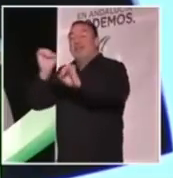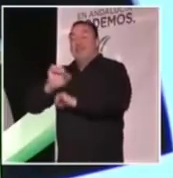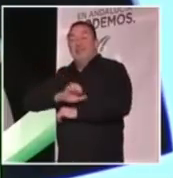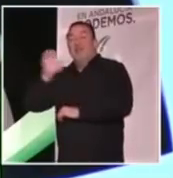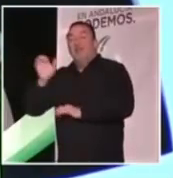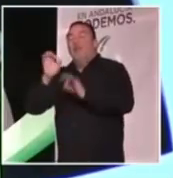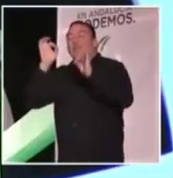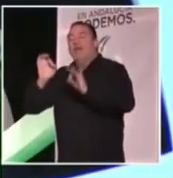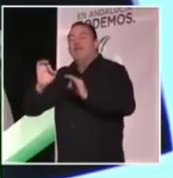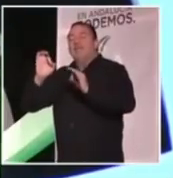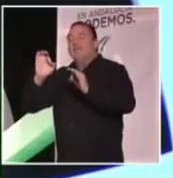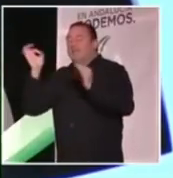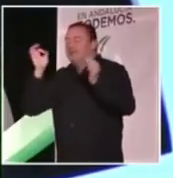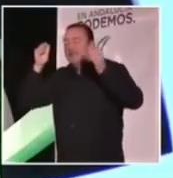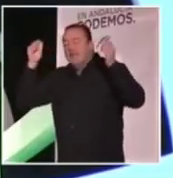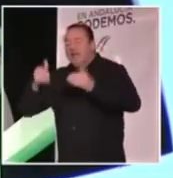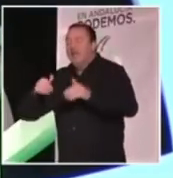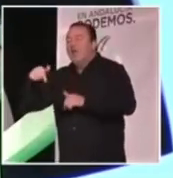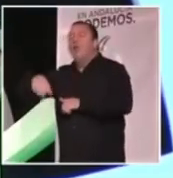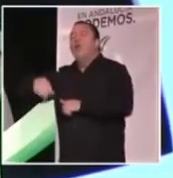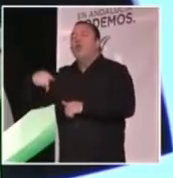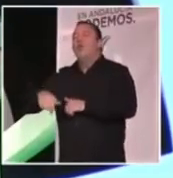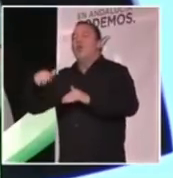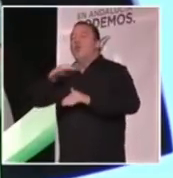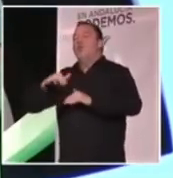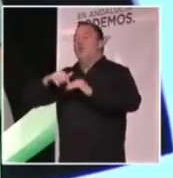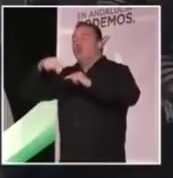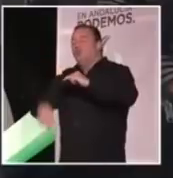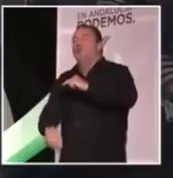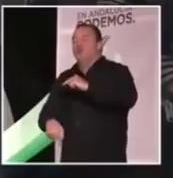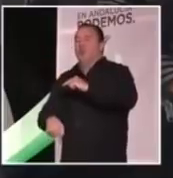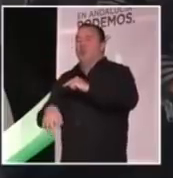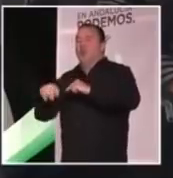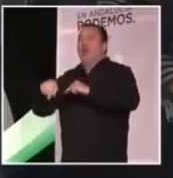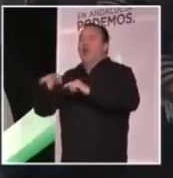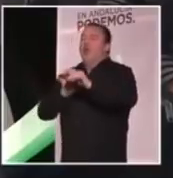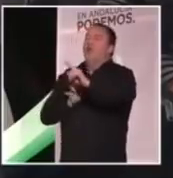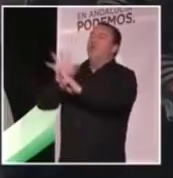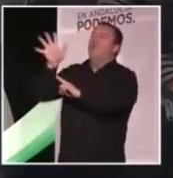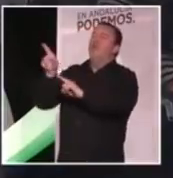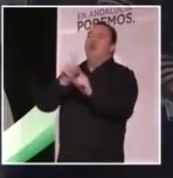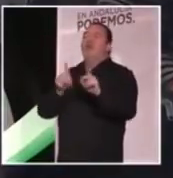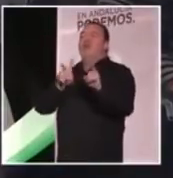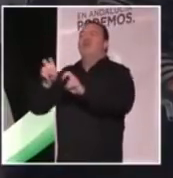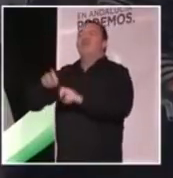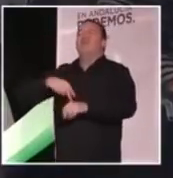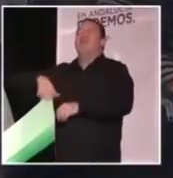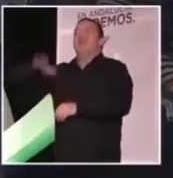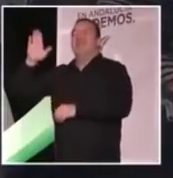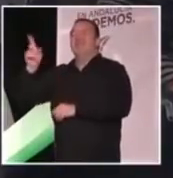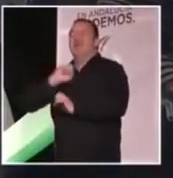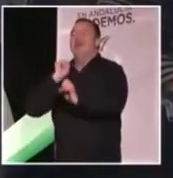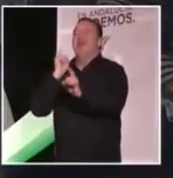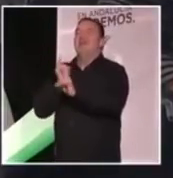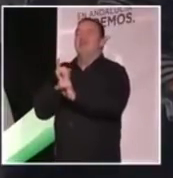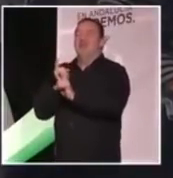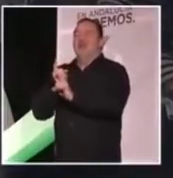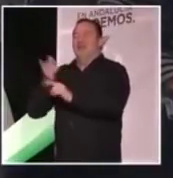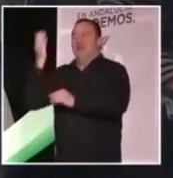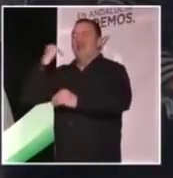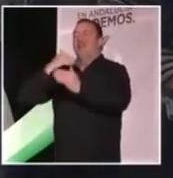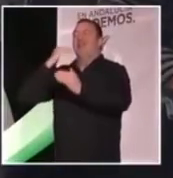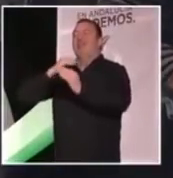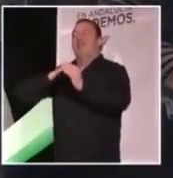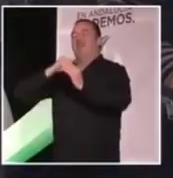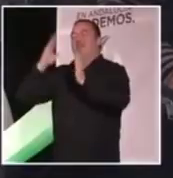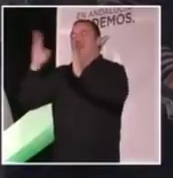es mirar desde el sur y retomar, frente al auge del fascismo, el espíritu antifascista de los padres